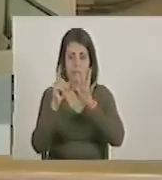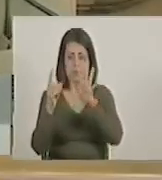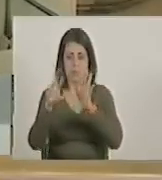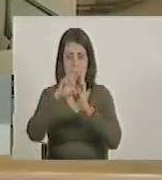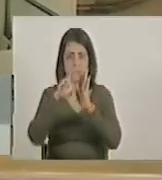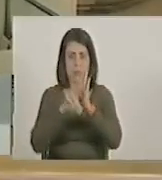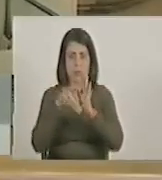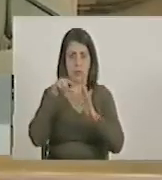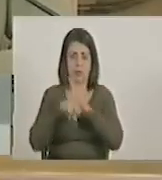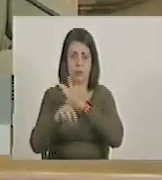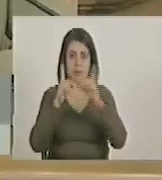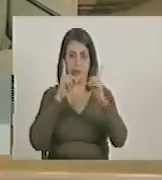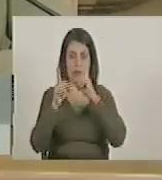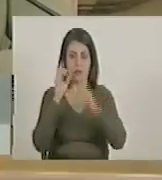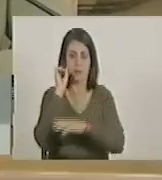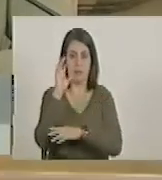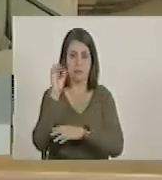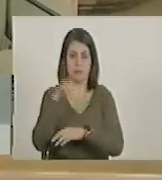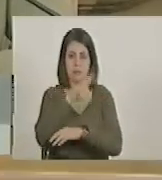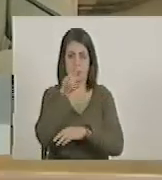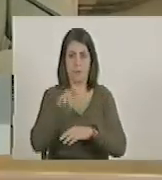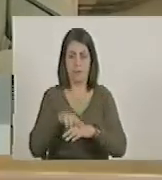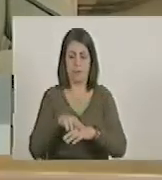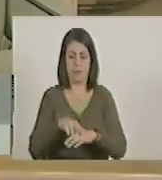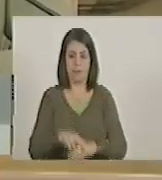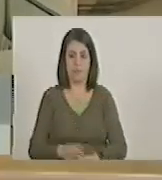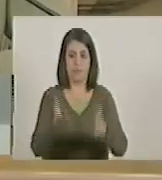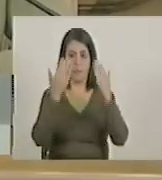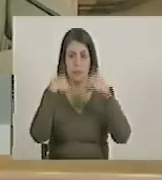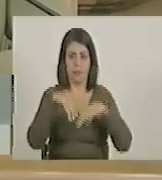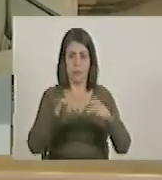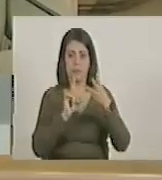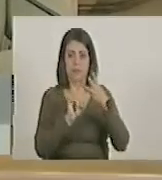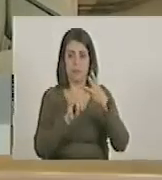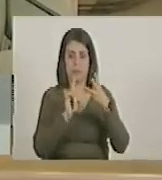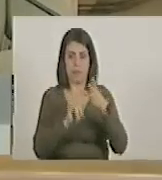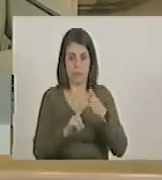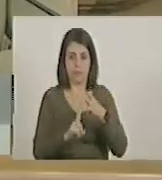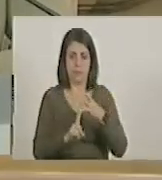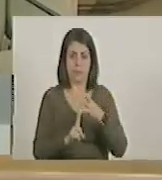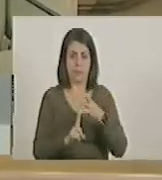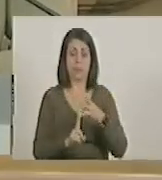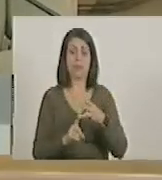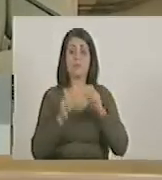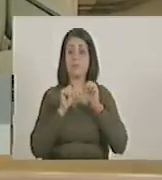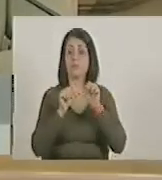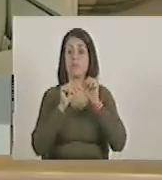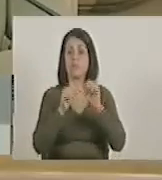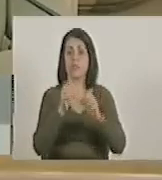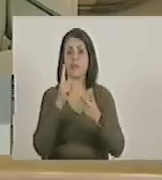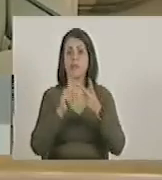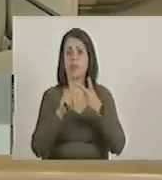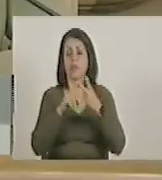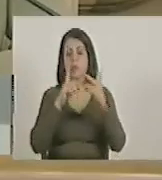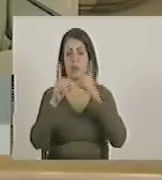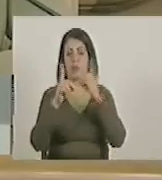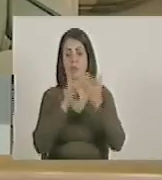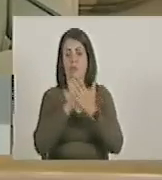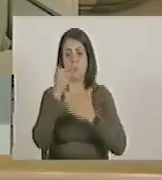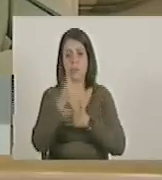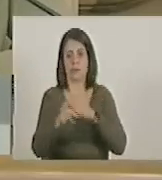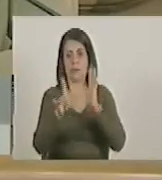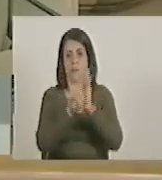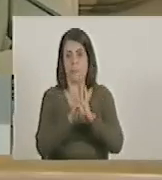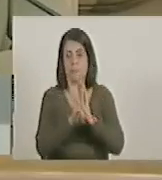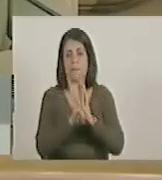del Reglamento Interior y de Debates de la Asamblea Nacional. Punto número 3. Continuación de la segunda discusión del proyecto